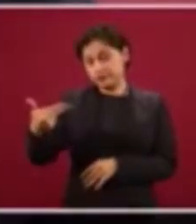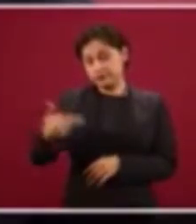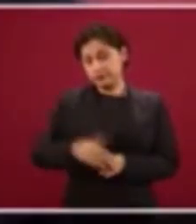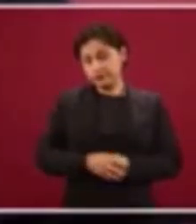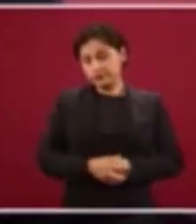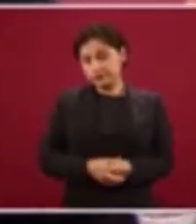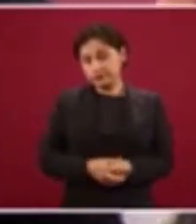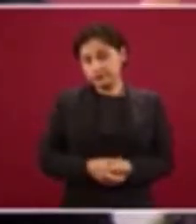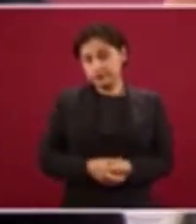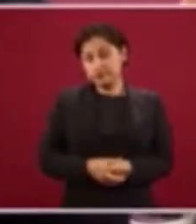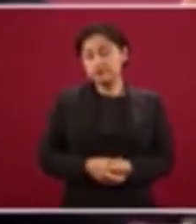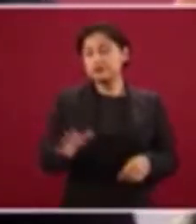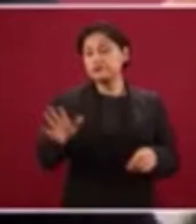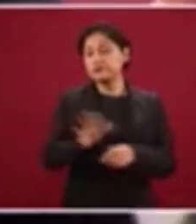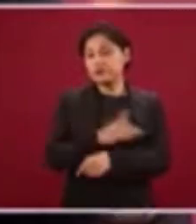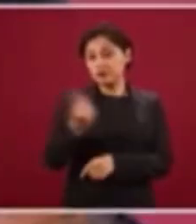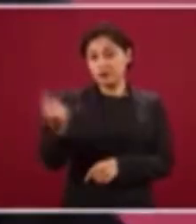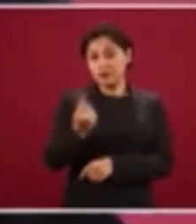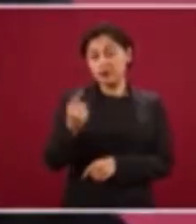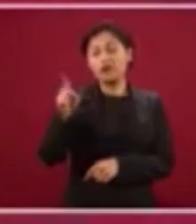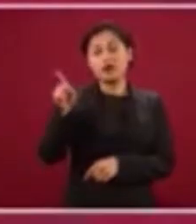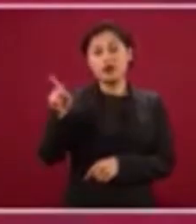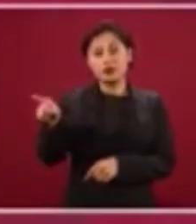por declarar la guerra